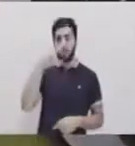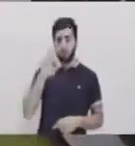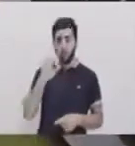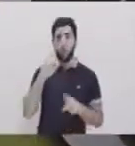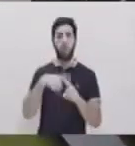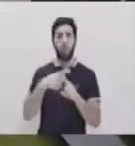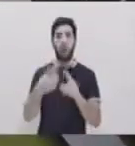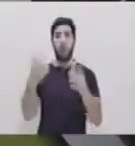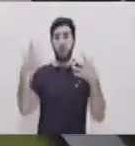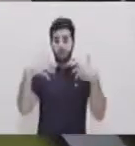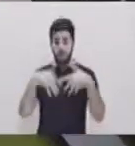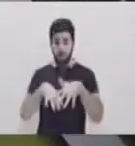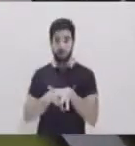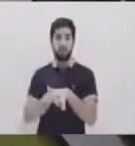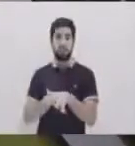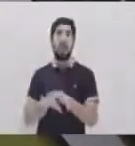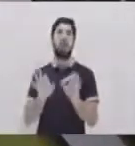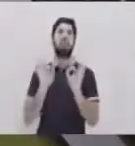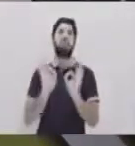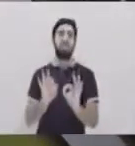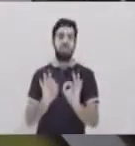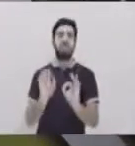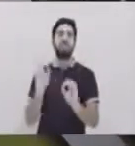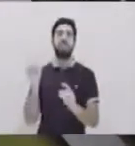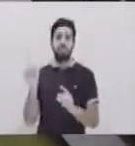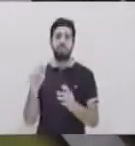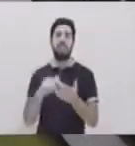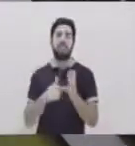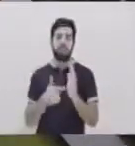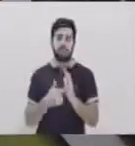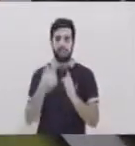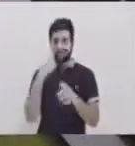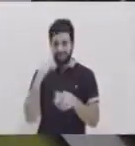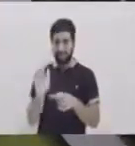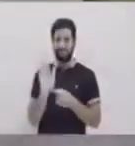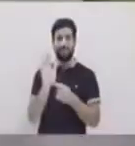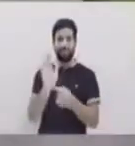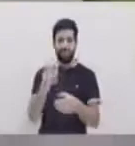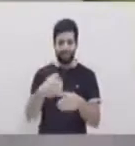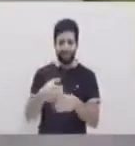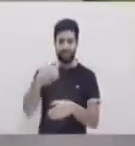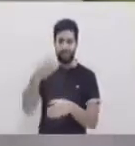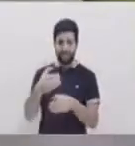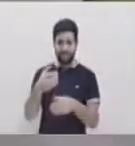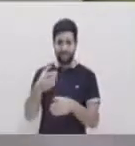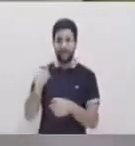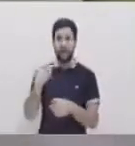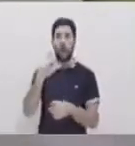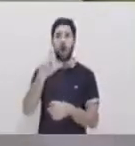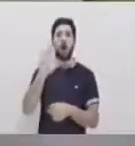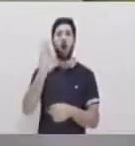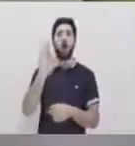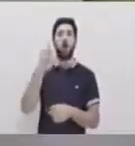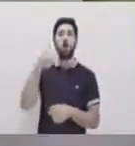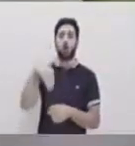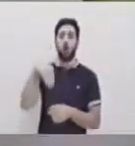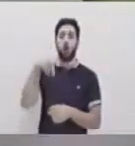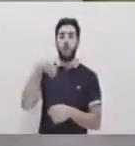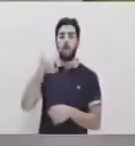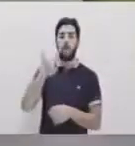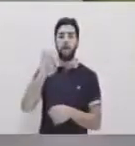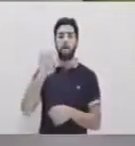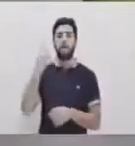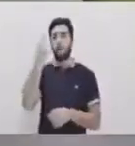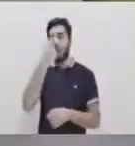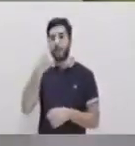su vez, a la hora de combinarse entre sí, van a formar compuestos. Y los compuestos, dependiendo de las